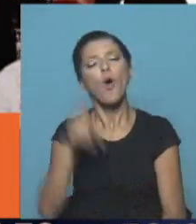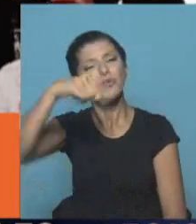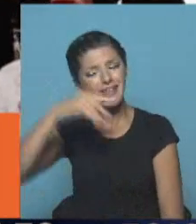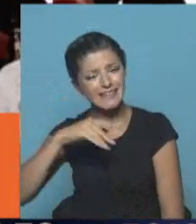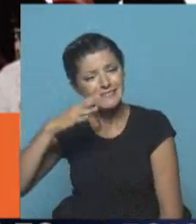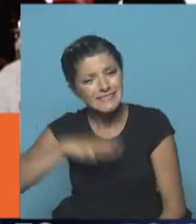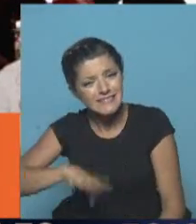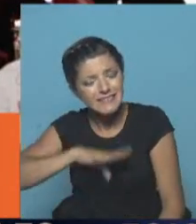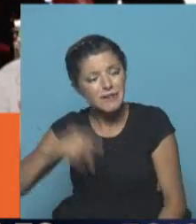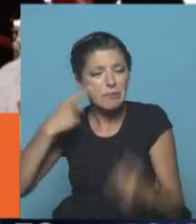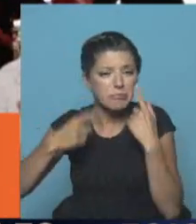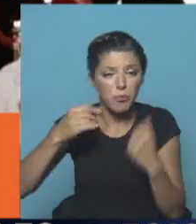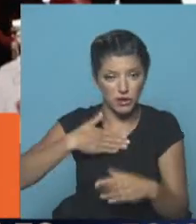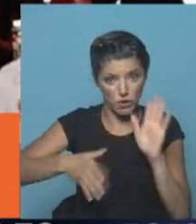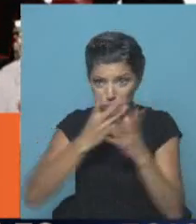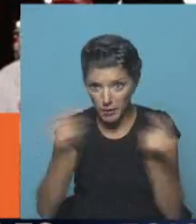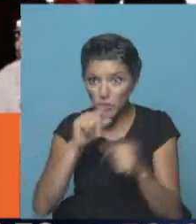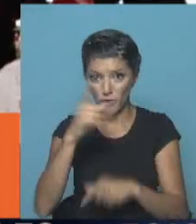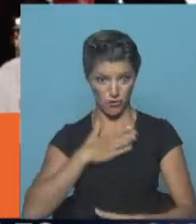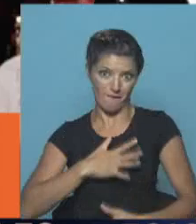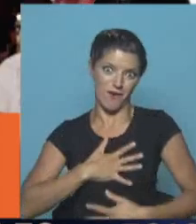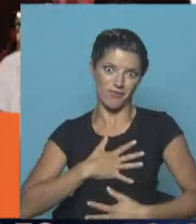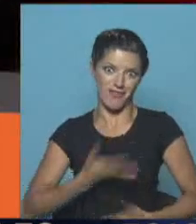voy, yo estoy feliz.